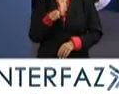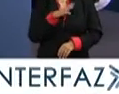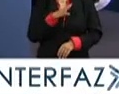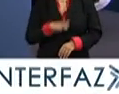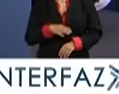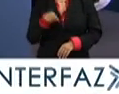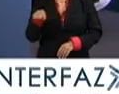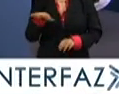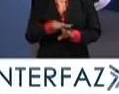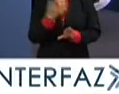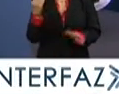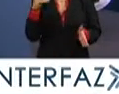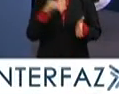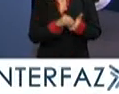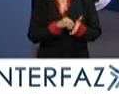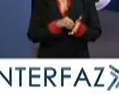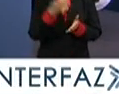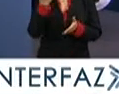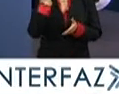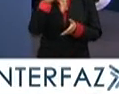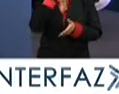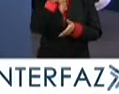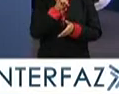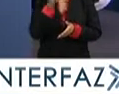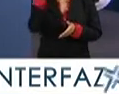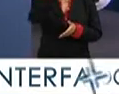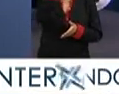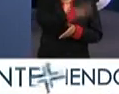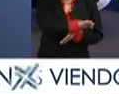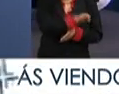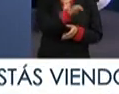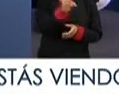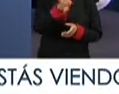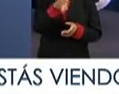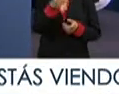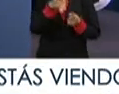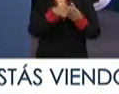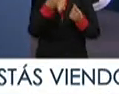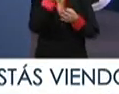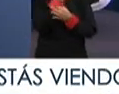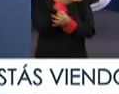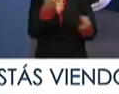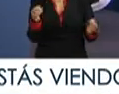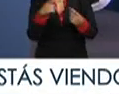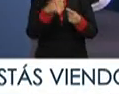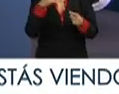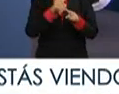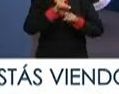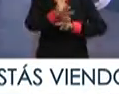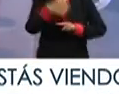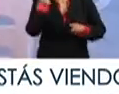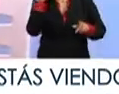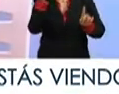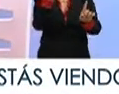la creación de fake news para desinformar, para generar